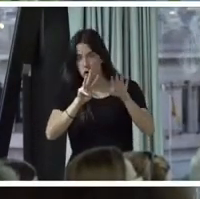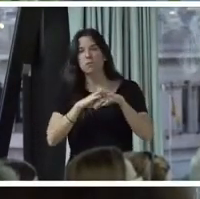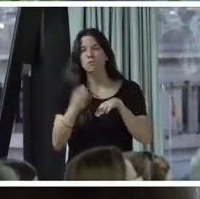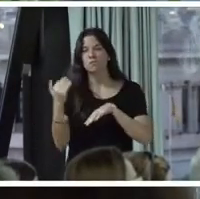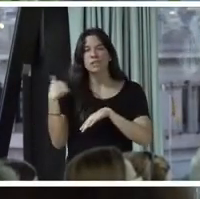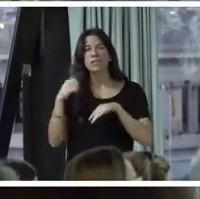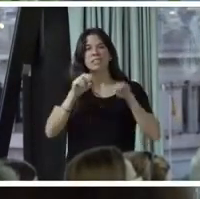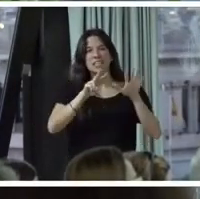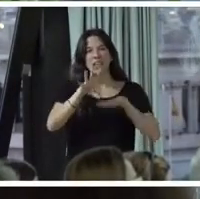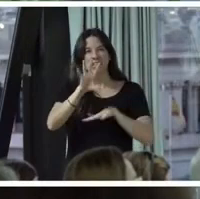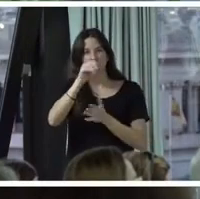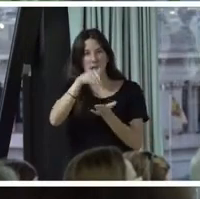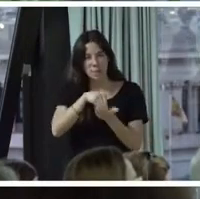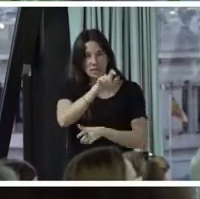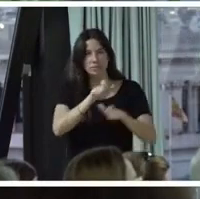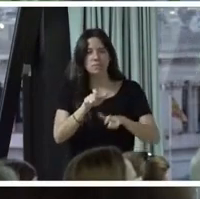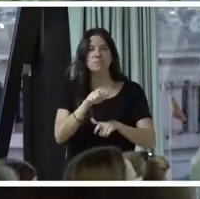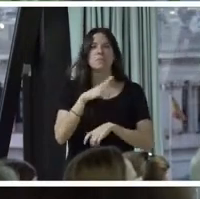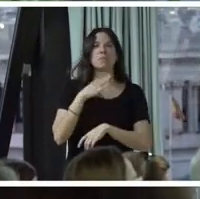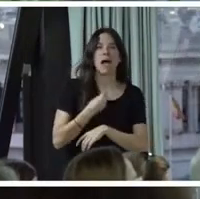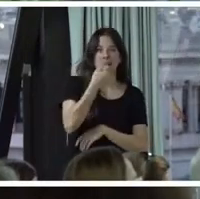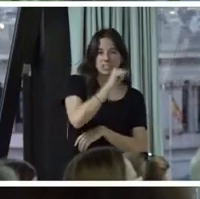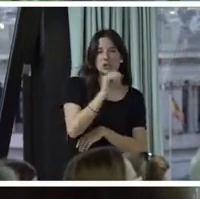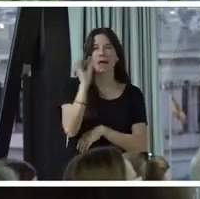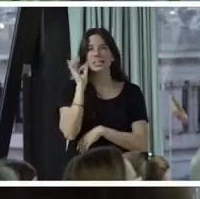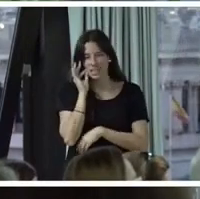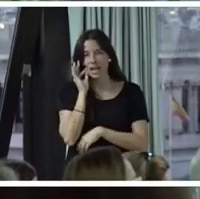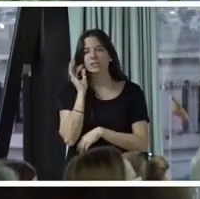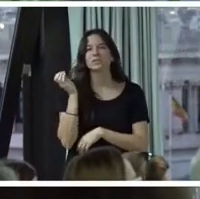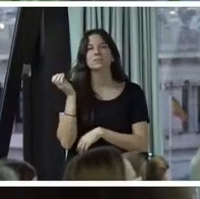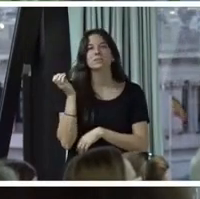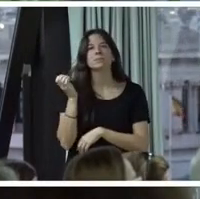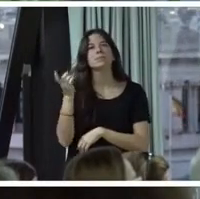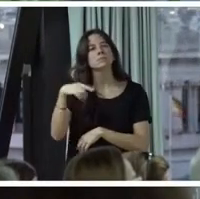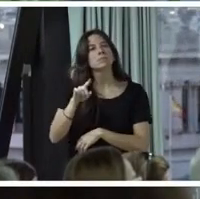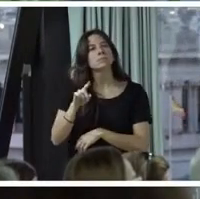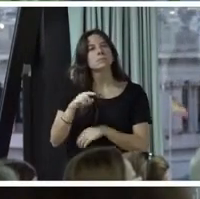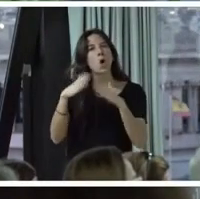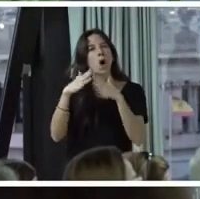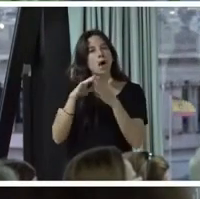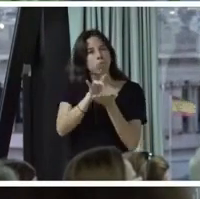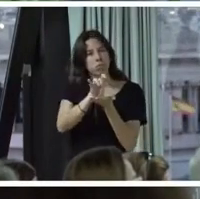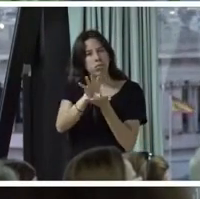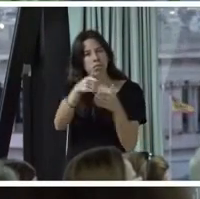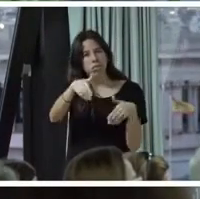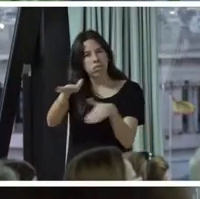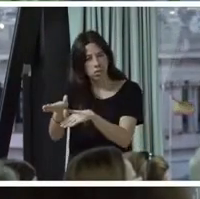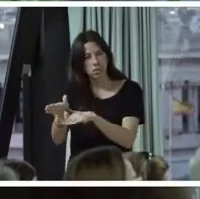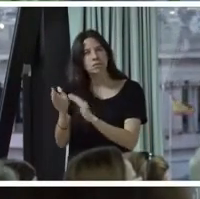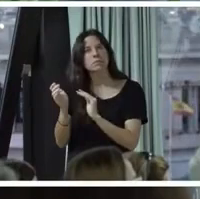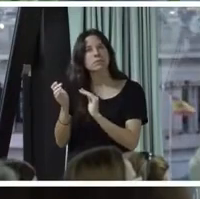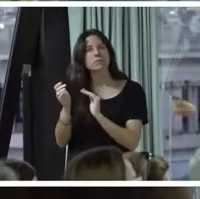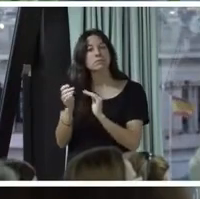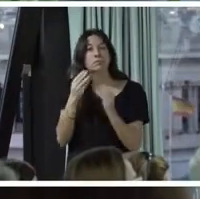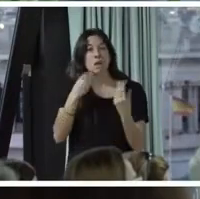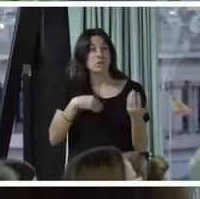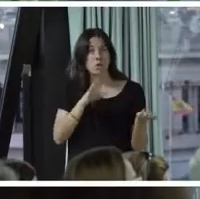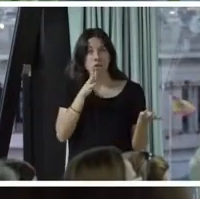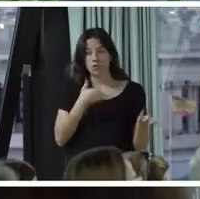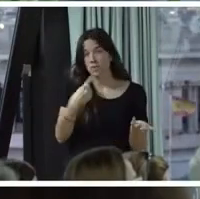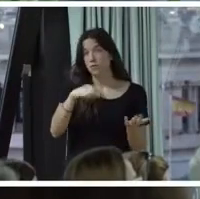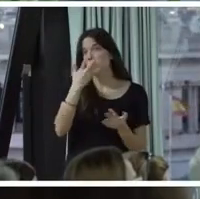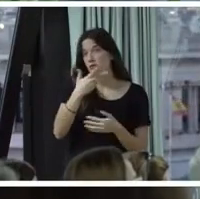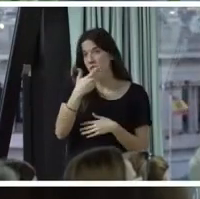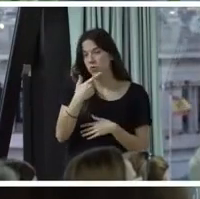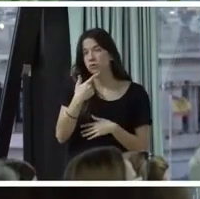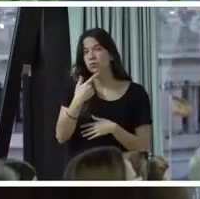750.000 palestinas y palestinos que fueron ados de sus hogares que fueron lo que hoy conocemos